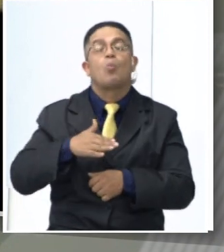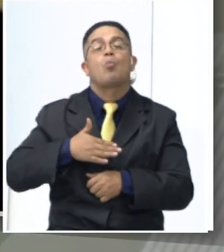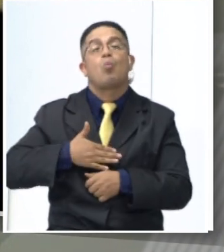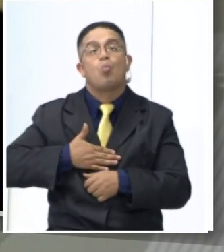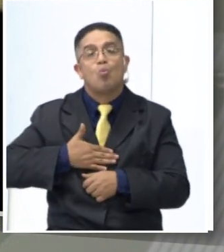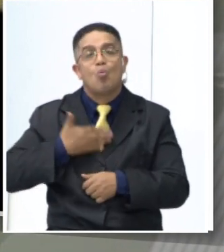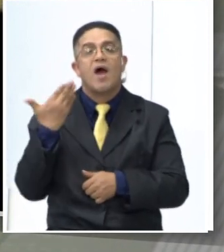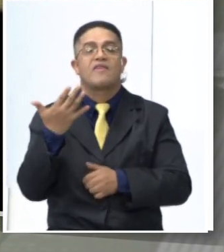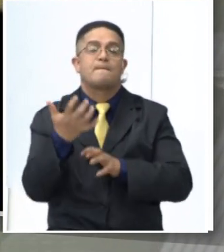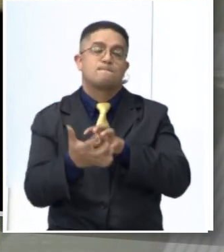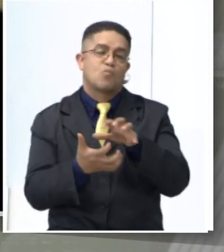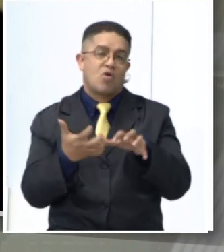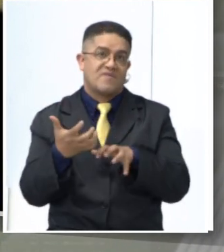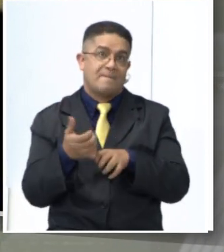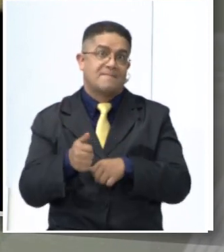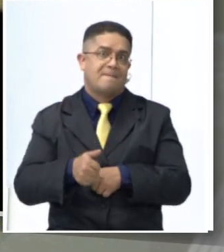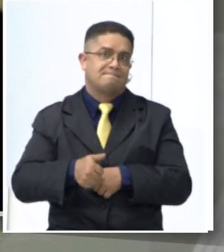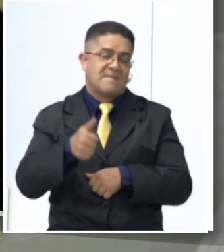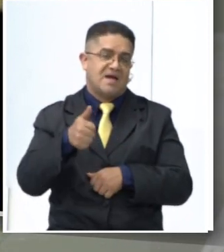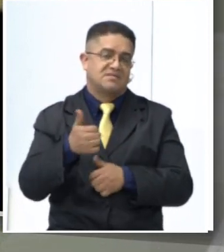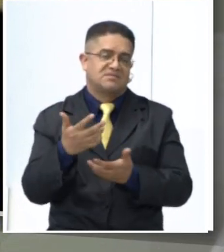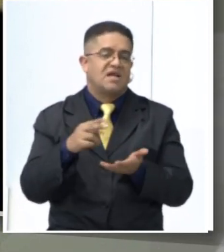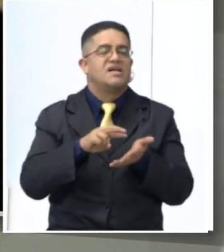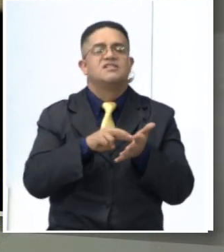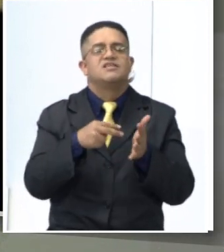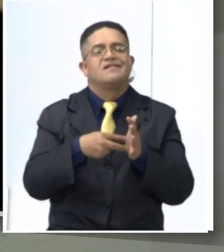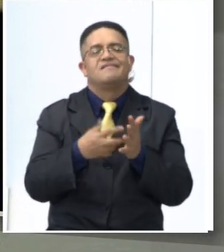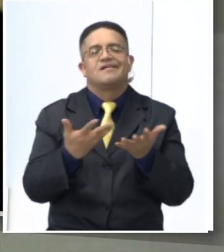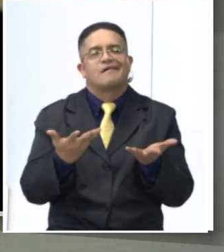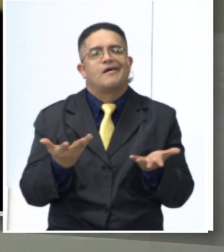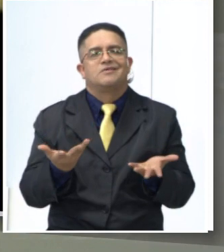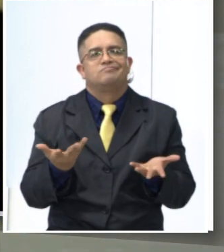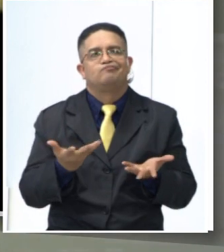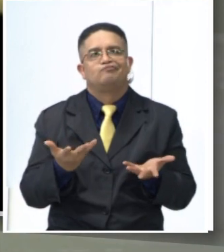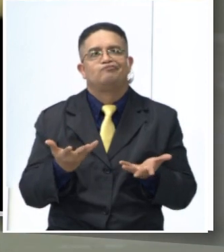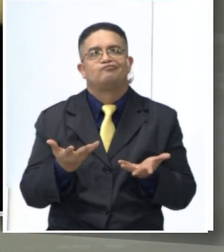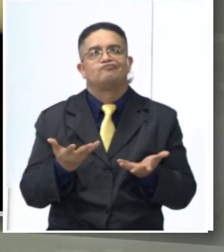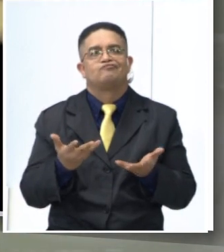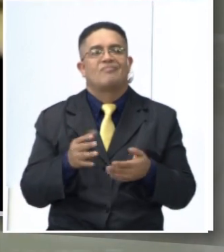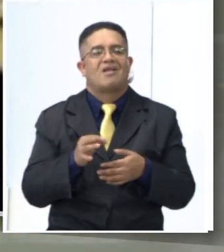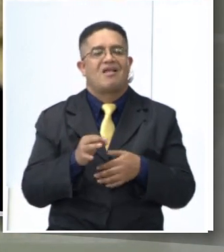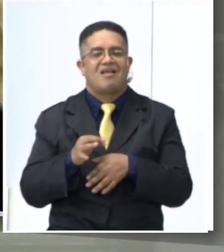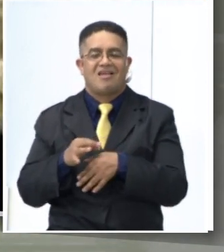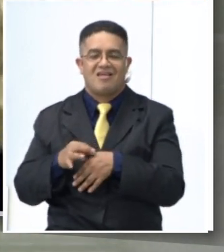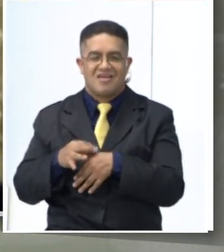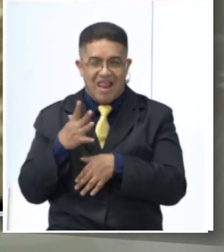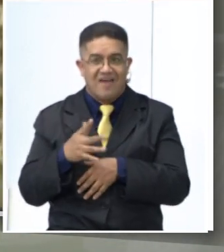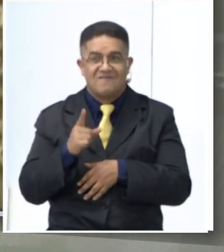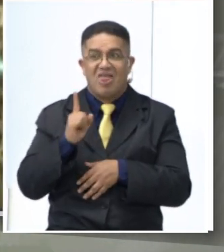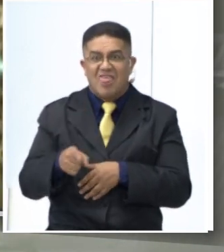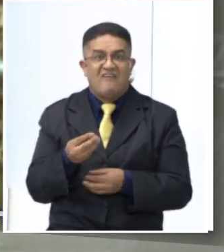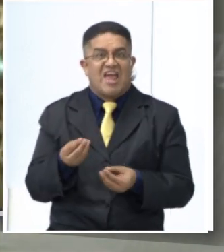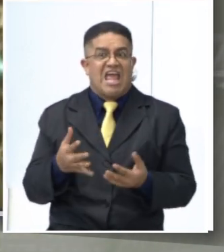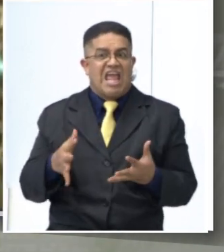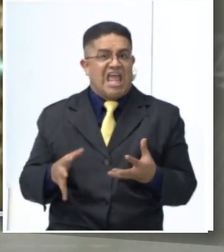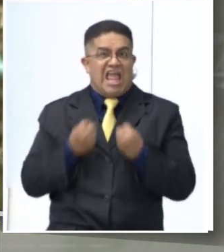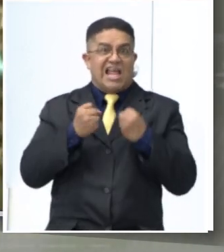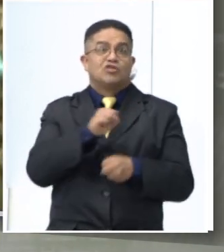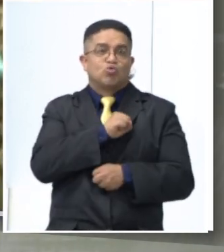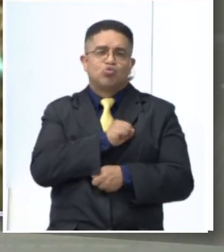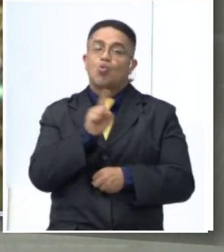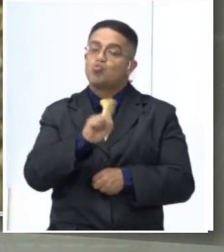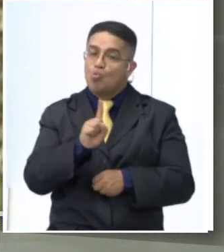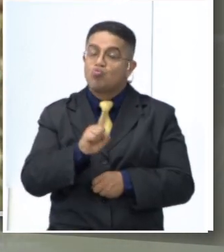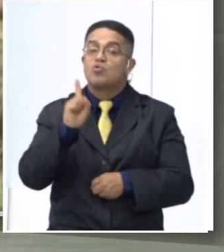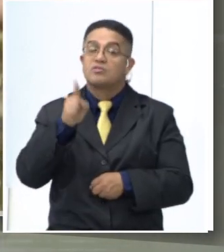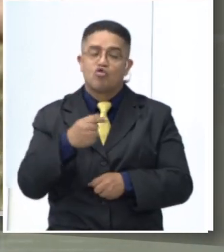acarrear problemas mayores. No queremos decir con esto que es un estado de gravedad y que se deben alertar, pero sí tenemos que